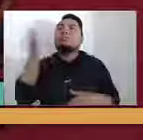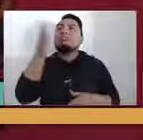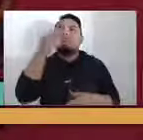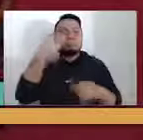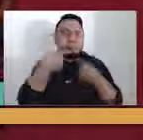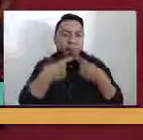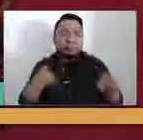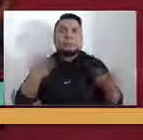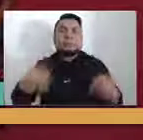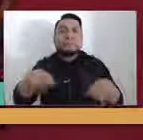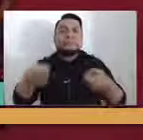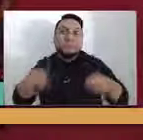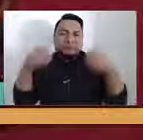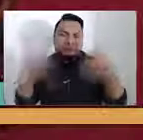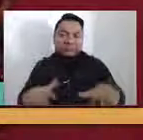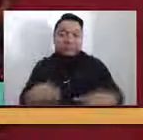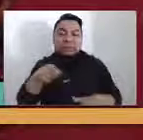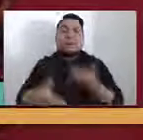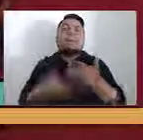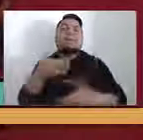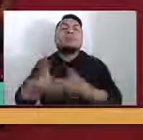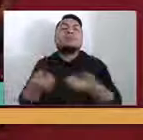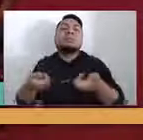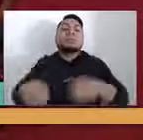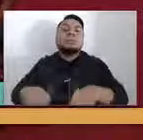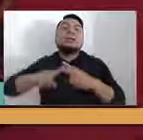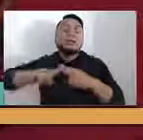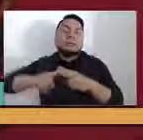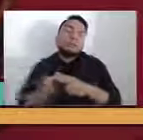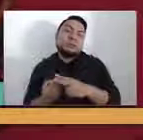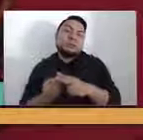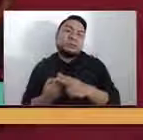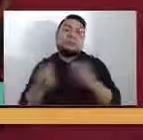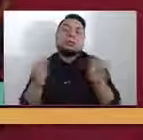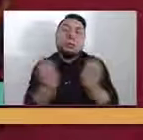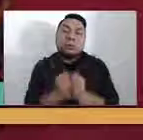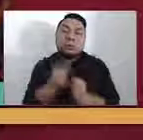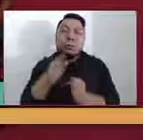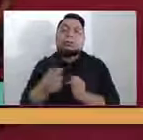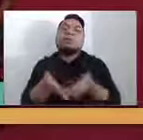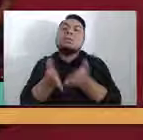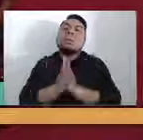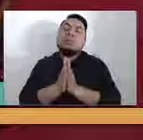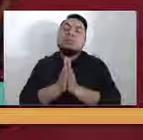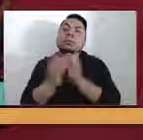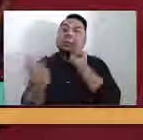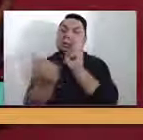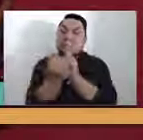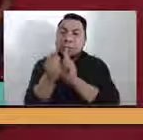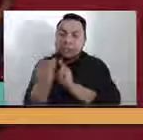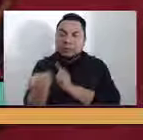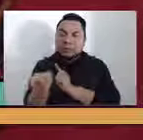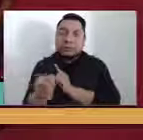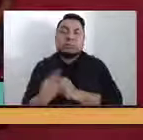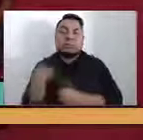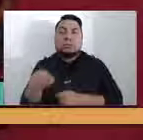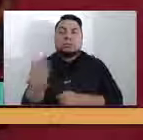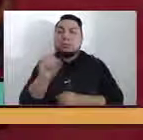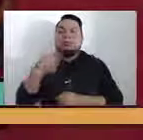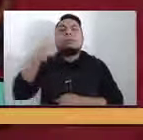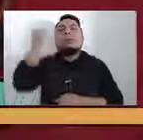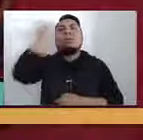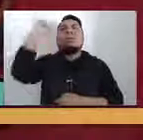Y además he explicado claramente que el proceso de nulidad se inicia con la solicitud de trato directo. Y no es porque eso se nos haya